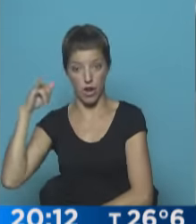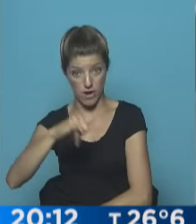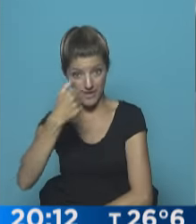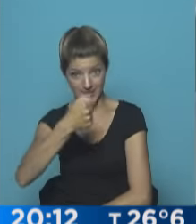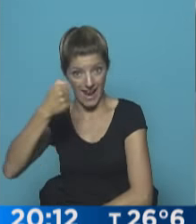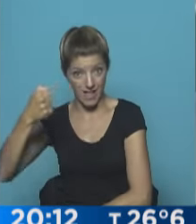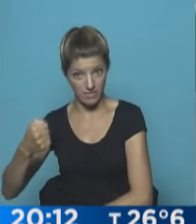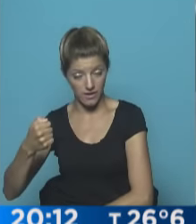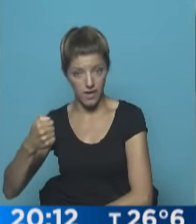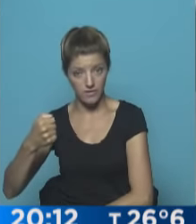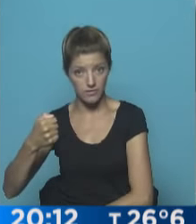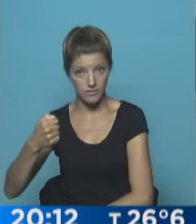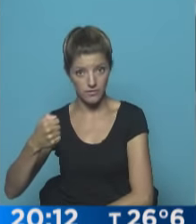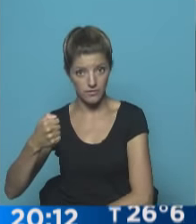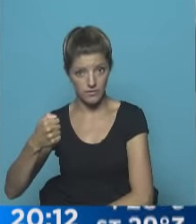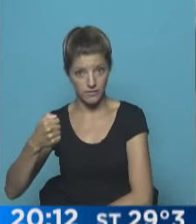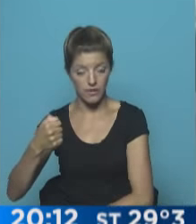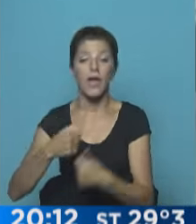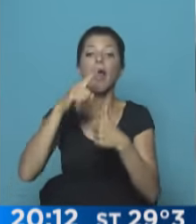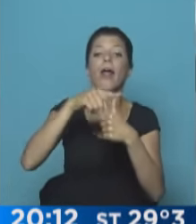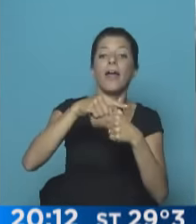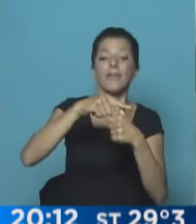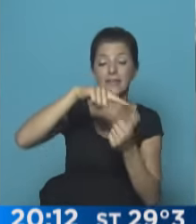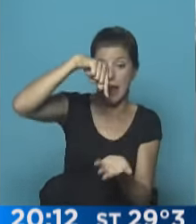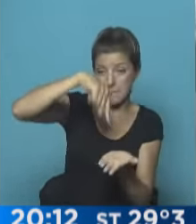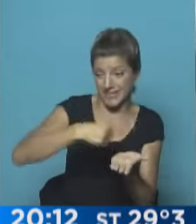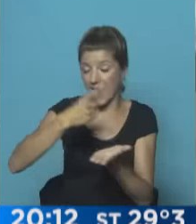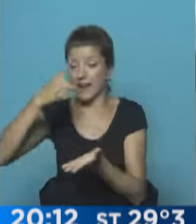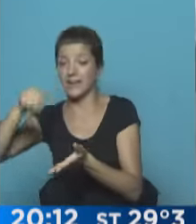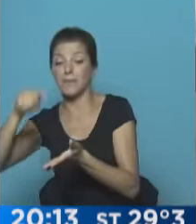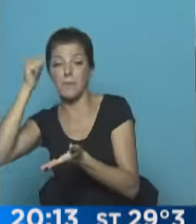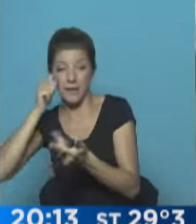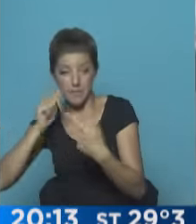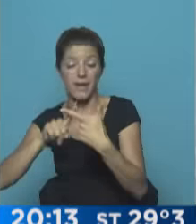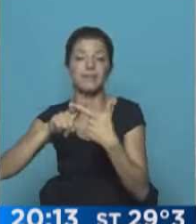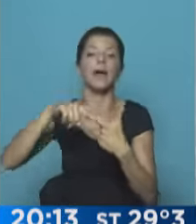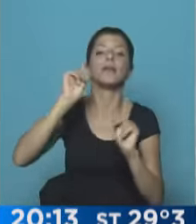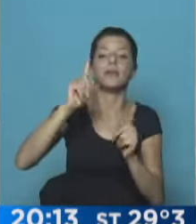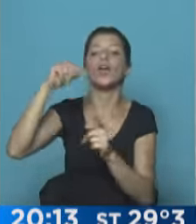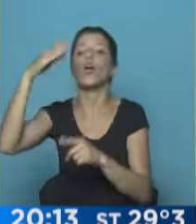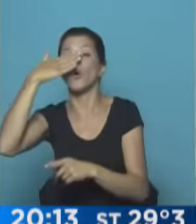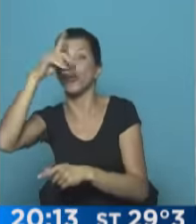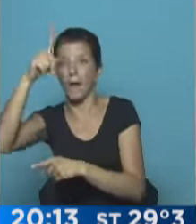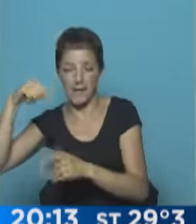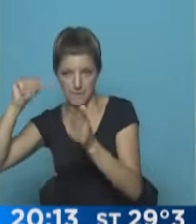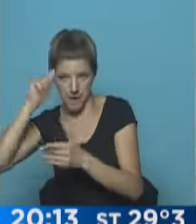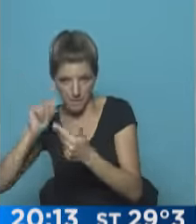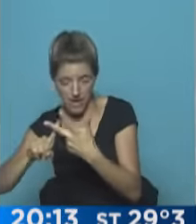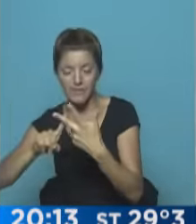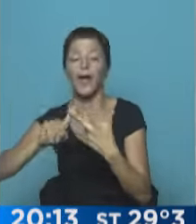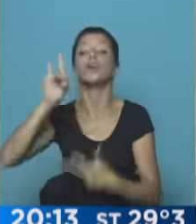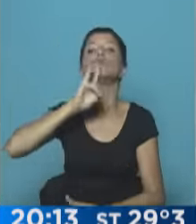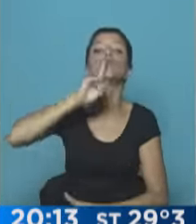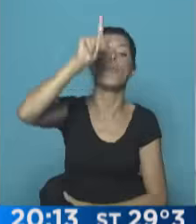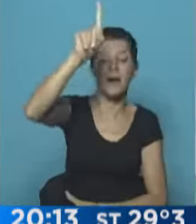incorpora un vuelo entre el centro del país y mar del plata es Córdoba y mar del plata y tucum